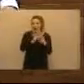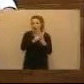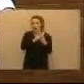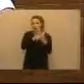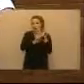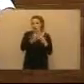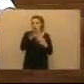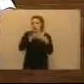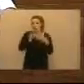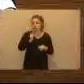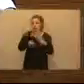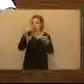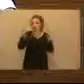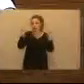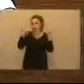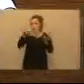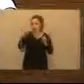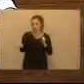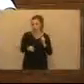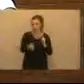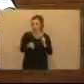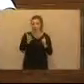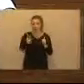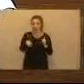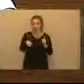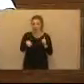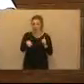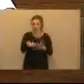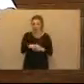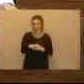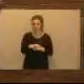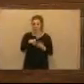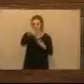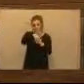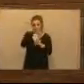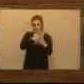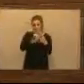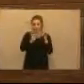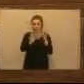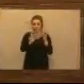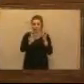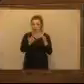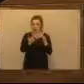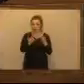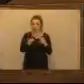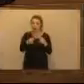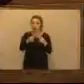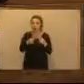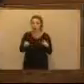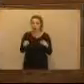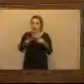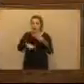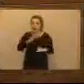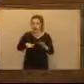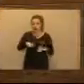tambor, pandero, castañuelas, etcétera, que forman todos ellos parte de la especialidad de percusión. pero como tal